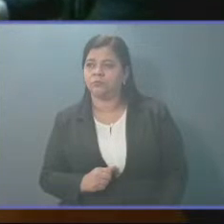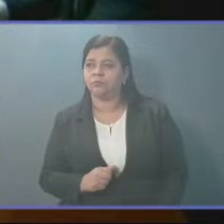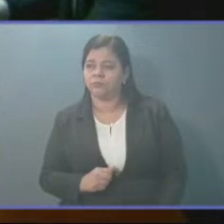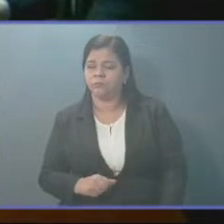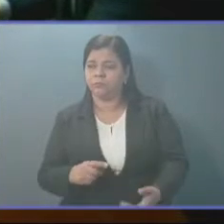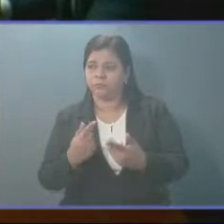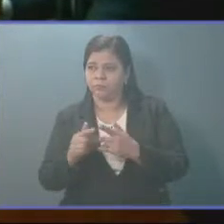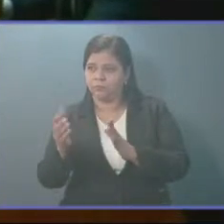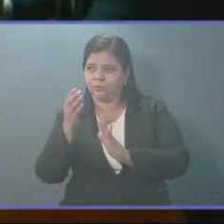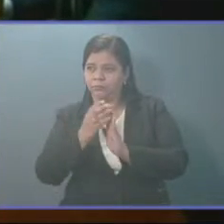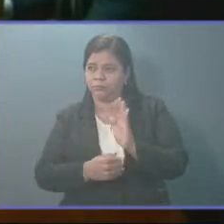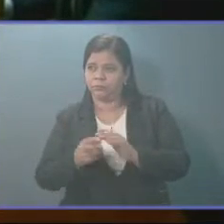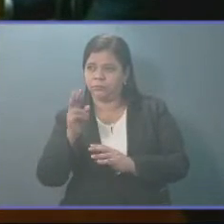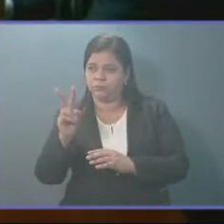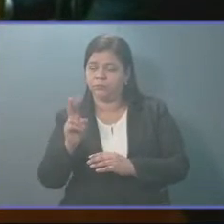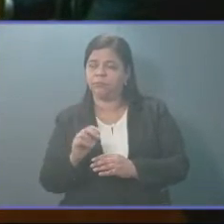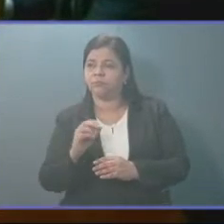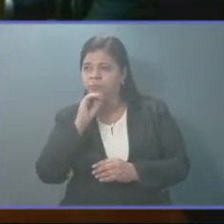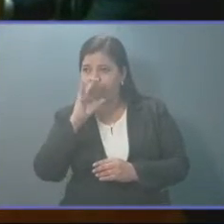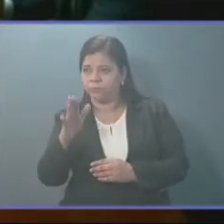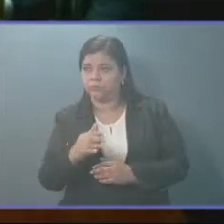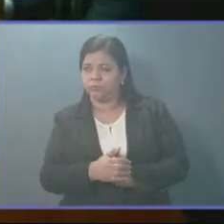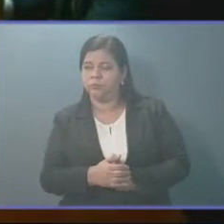Capítulo 2 es jurisdicción y competencia.